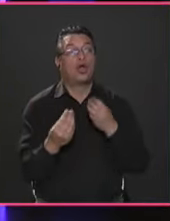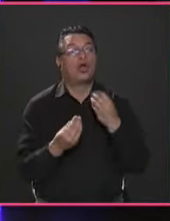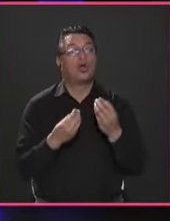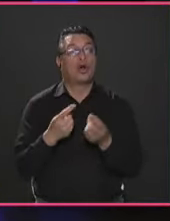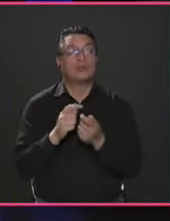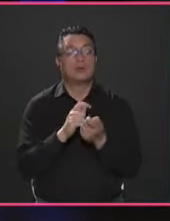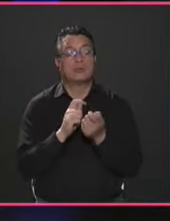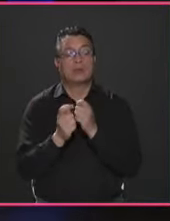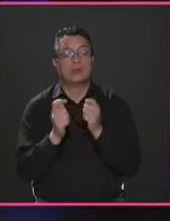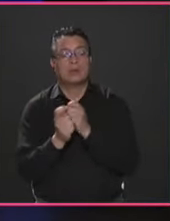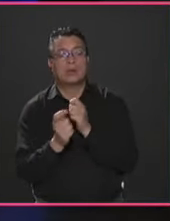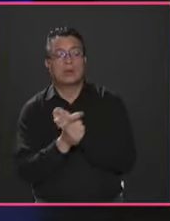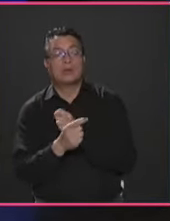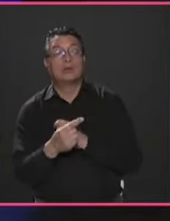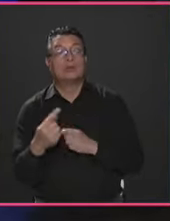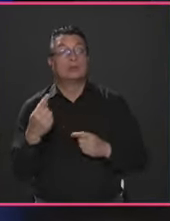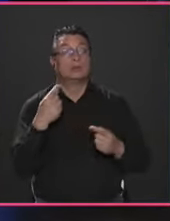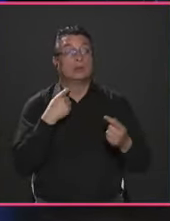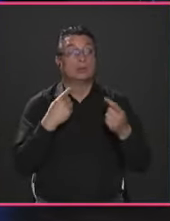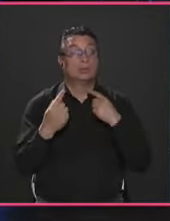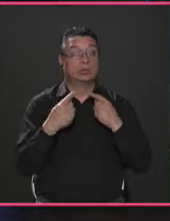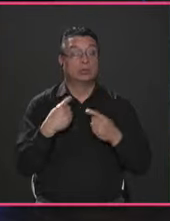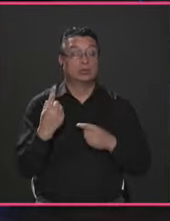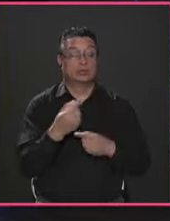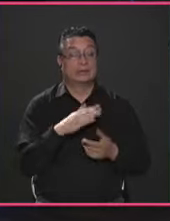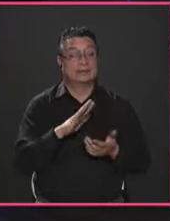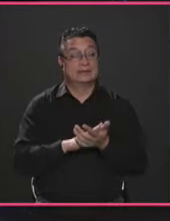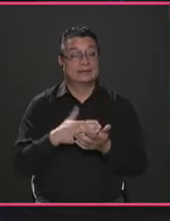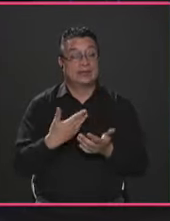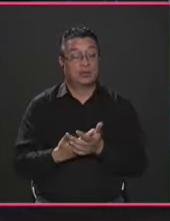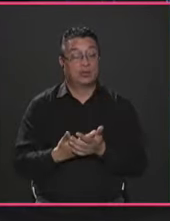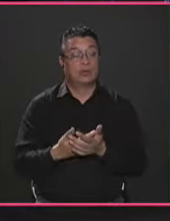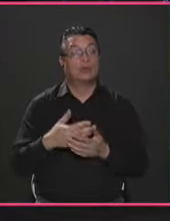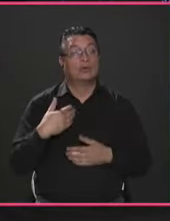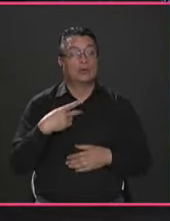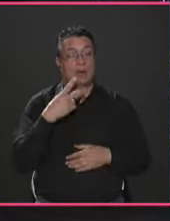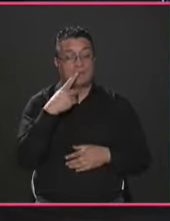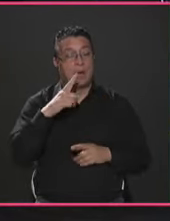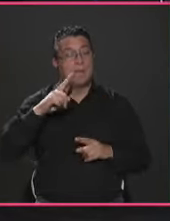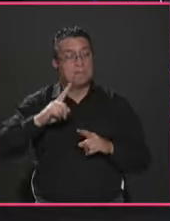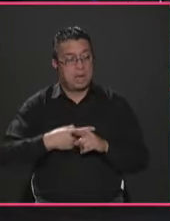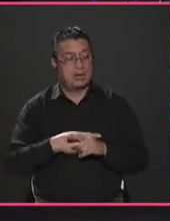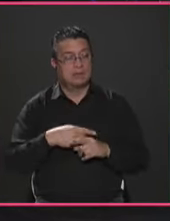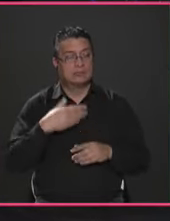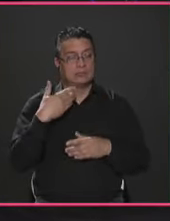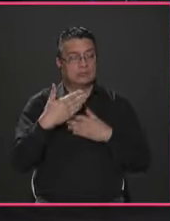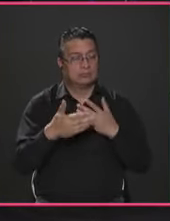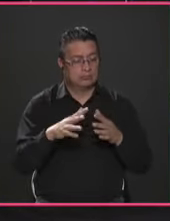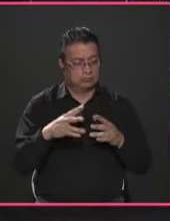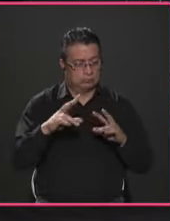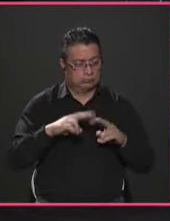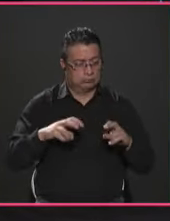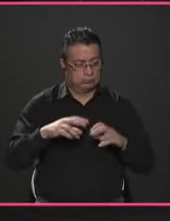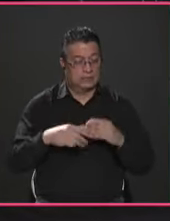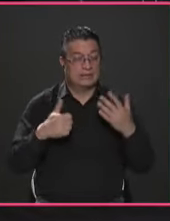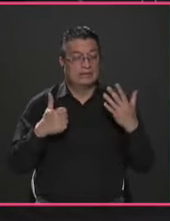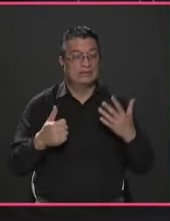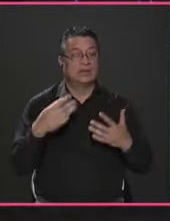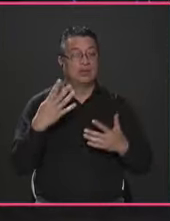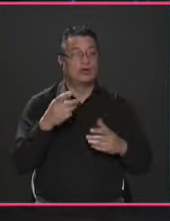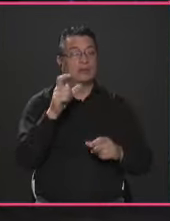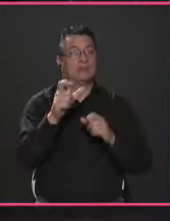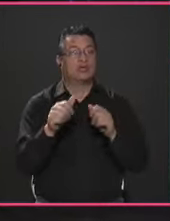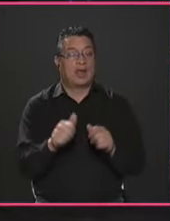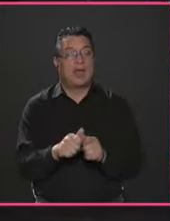variabilidad afecta nuestra salud fuimos por más y secuenci alrededor de 64 individuos